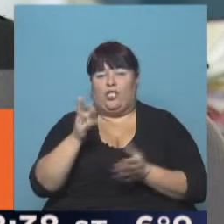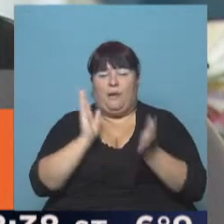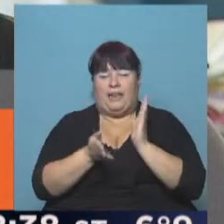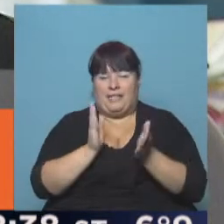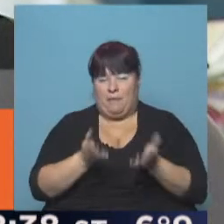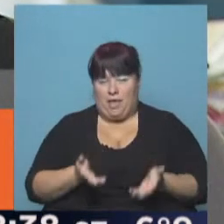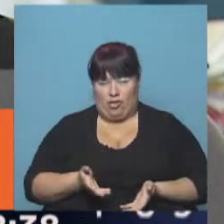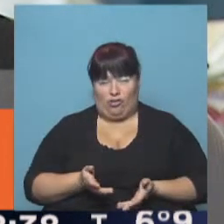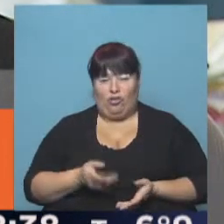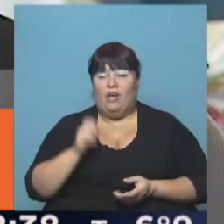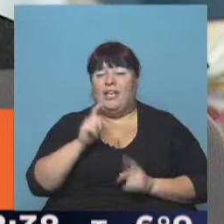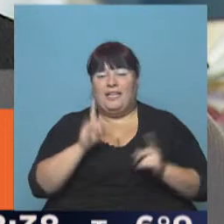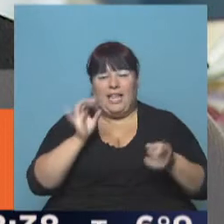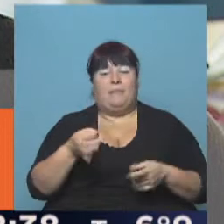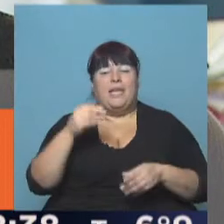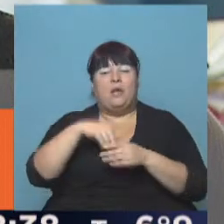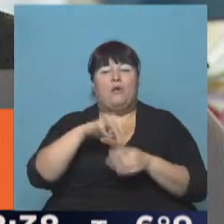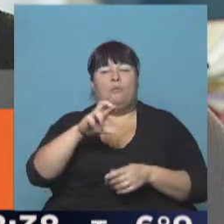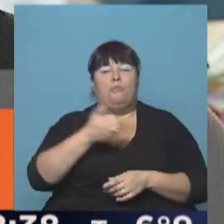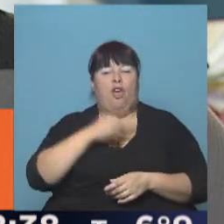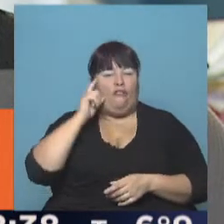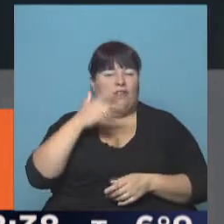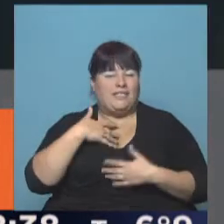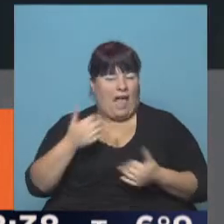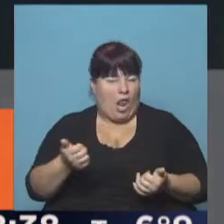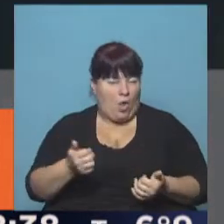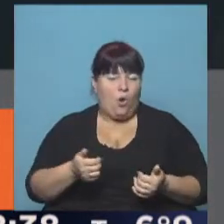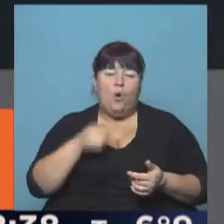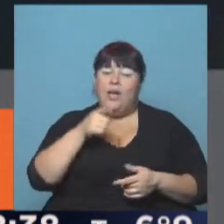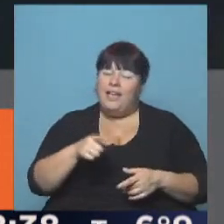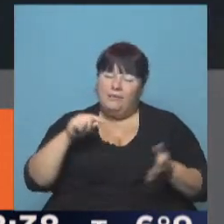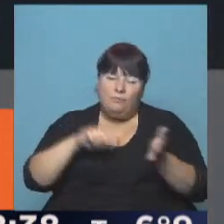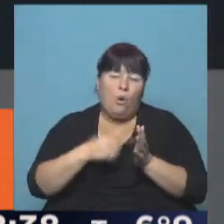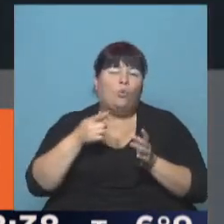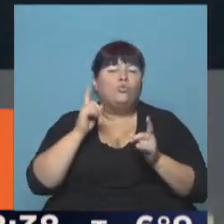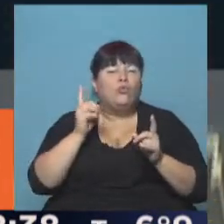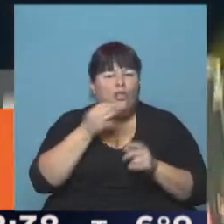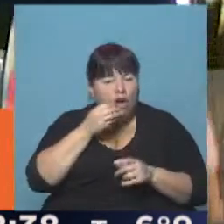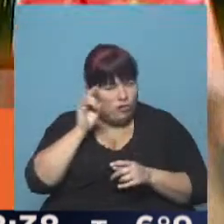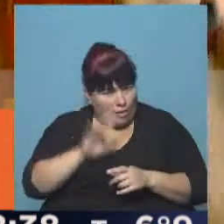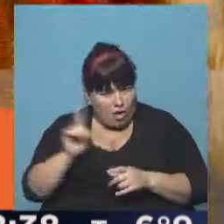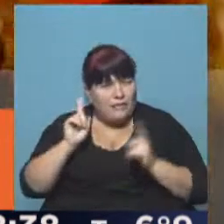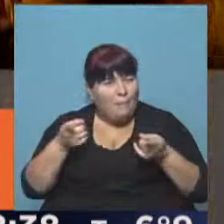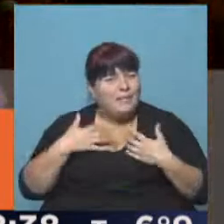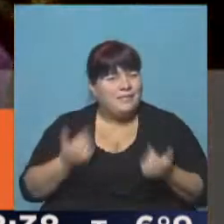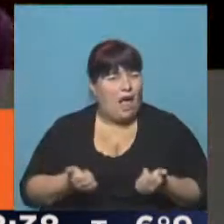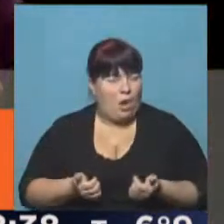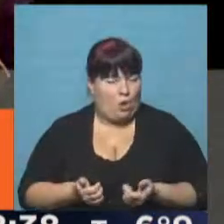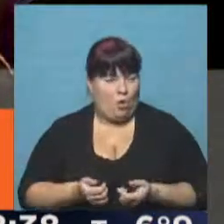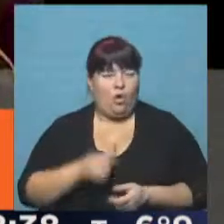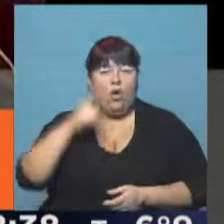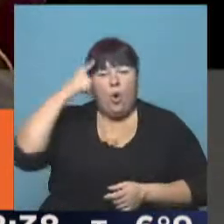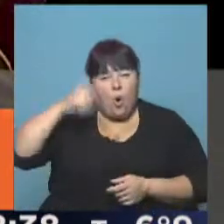rehabilitación, que le daba a incluir Profe Salud. Es decir, es un componente no solamente alimentario, sino de salud.